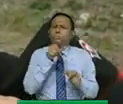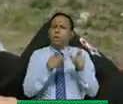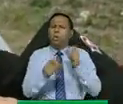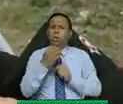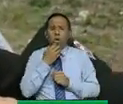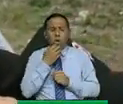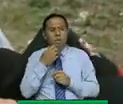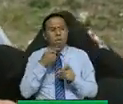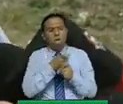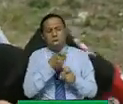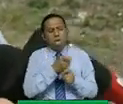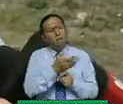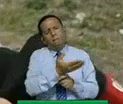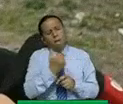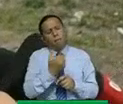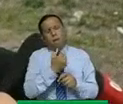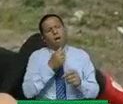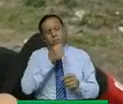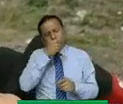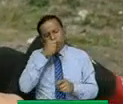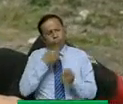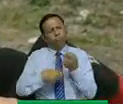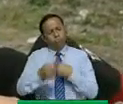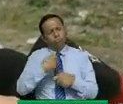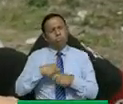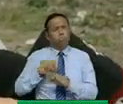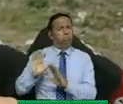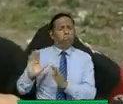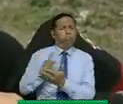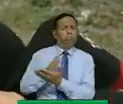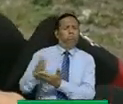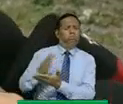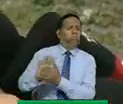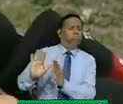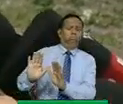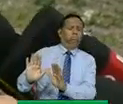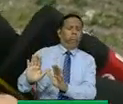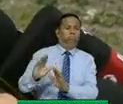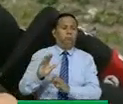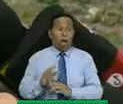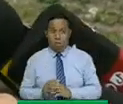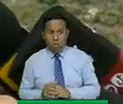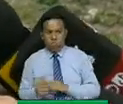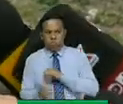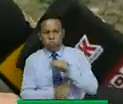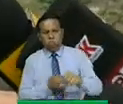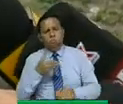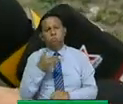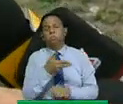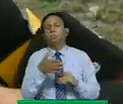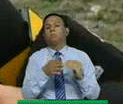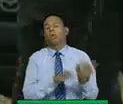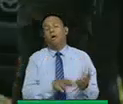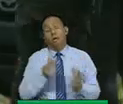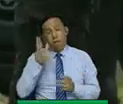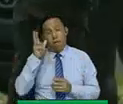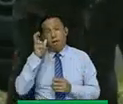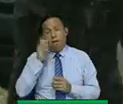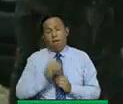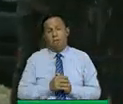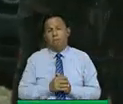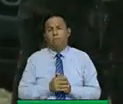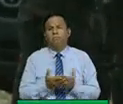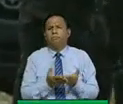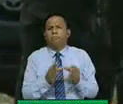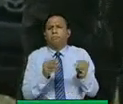sustancias psicotrópicas, pero él no ha accedido. Una hipótesis es posiblemente venganza de esa situación. Con ese crimen se